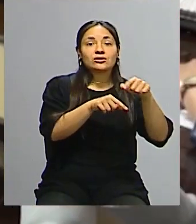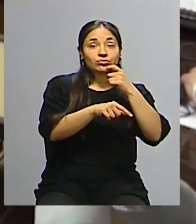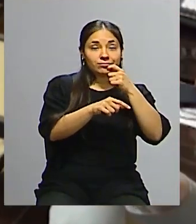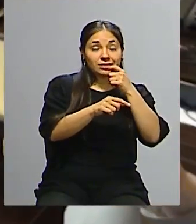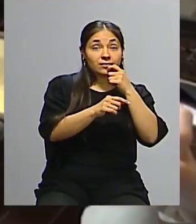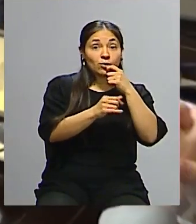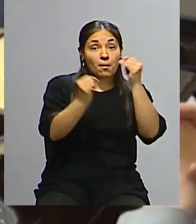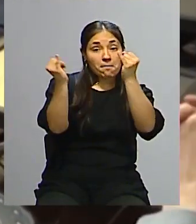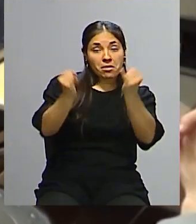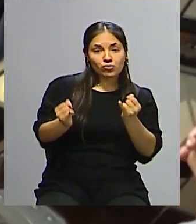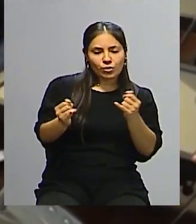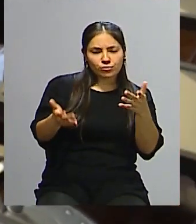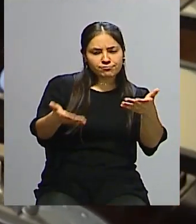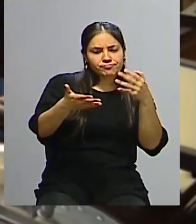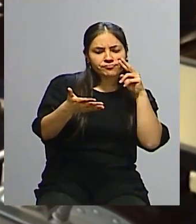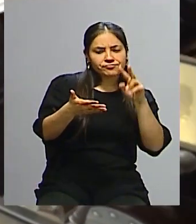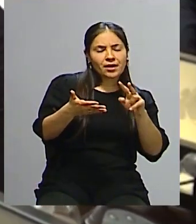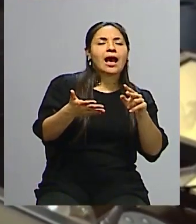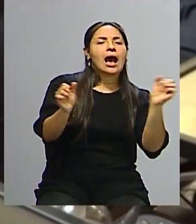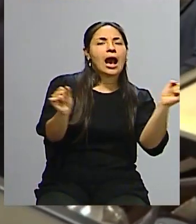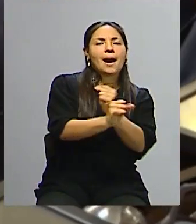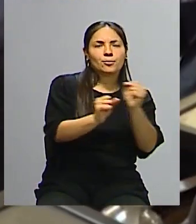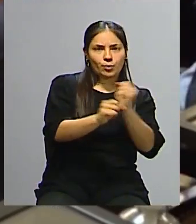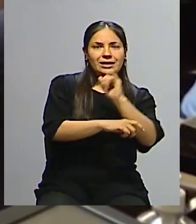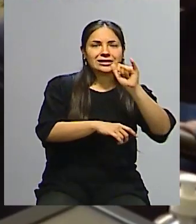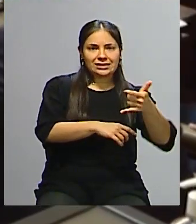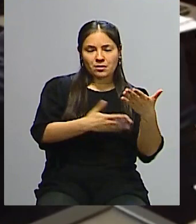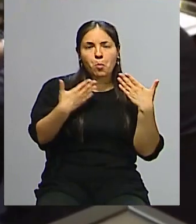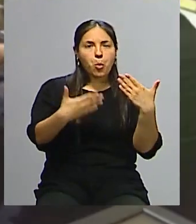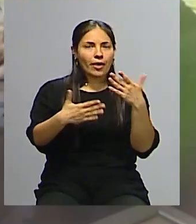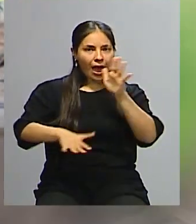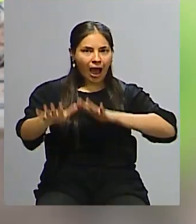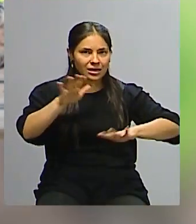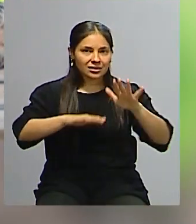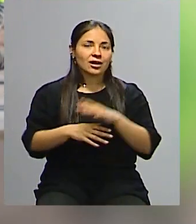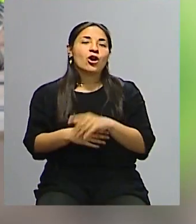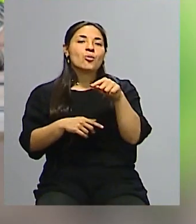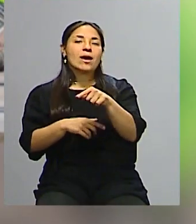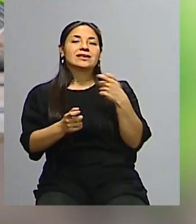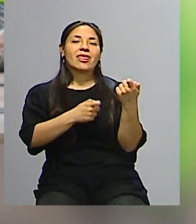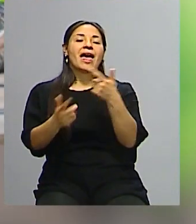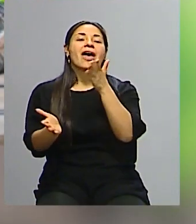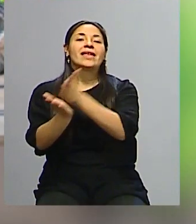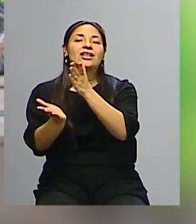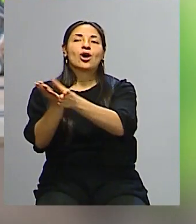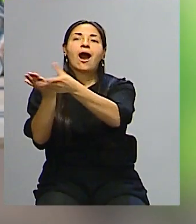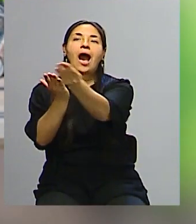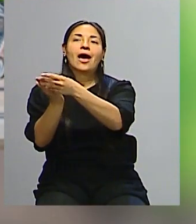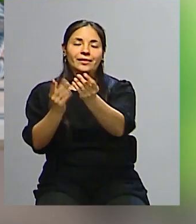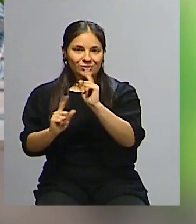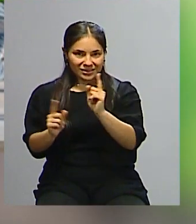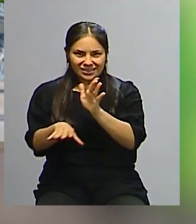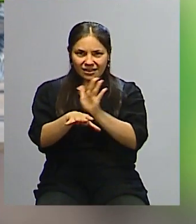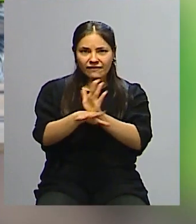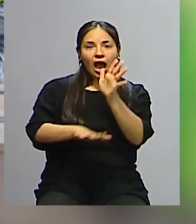Poder Administrador un mandato de hacer. No es un derecho a gastar porque hay presupuesto, es un mandato de hacer. Y por lo tanto